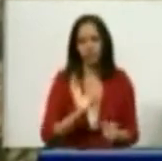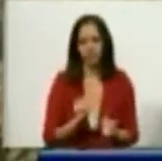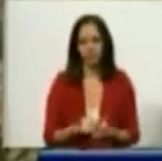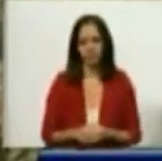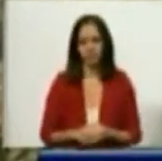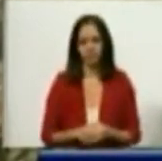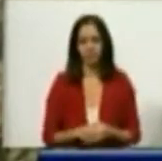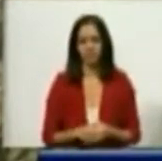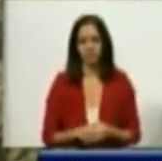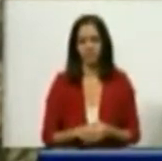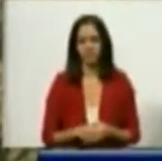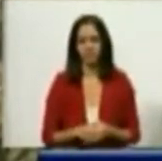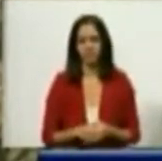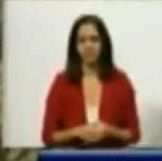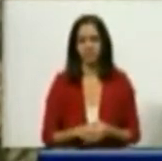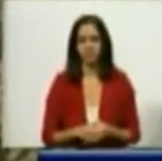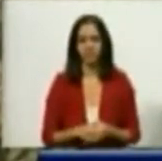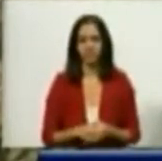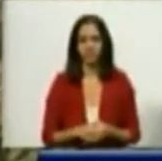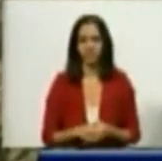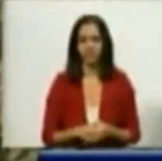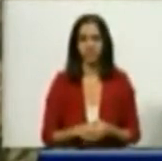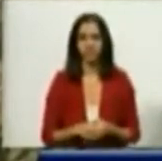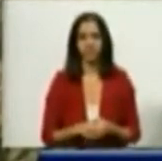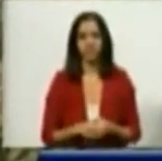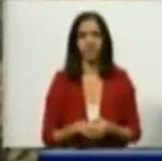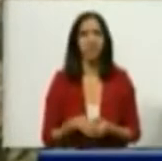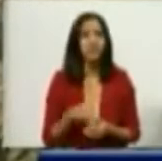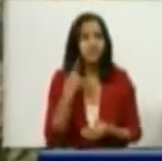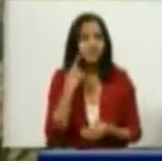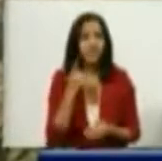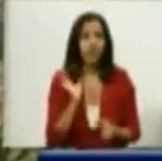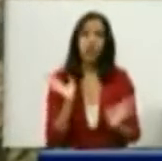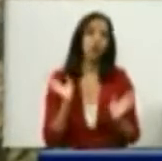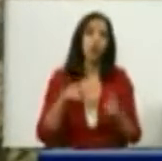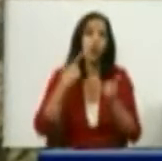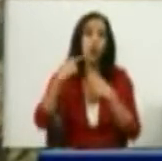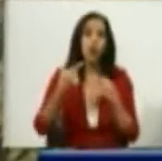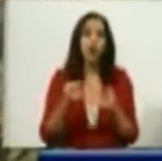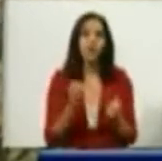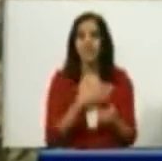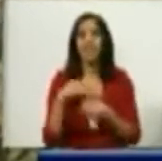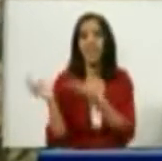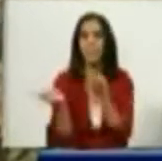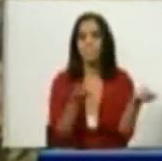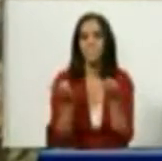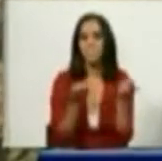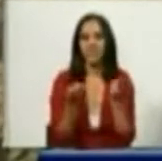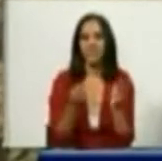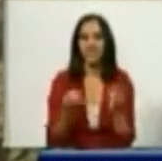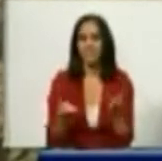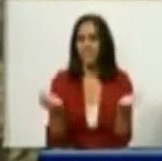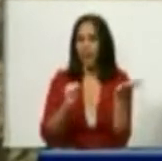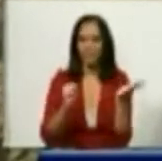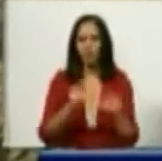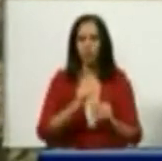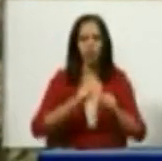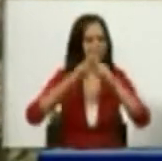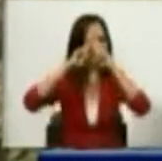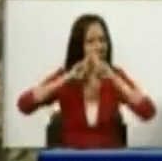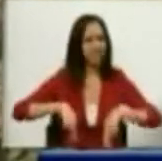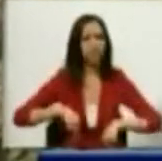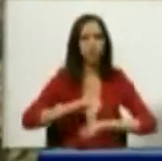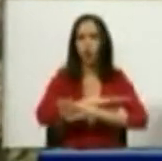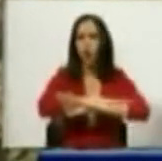se queda aquí Ah no después va a querer que la inviten para acá no ya para acá Está eliminada no